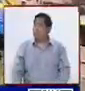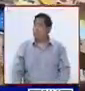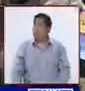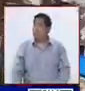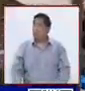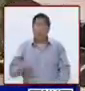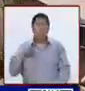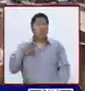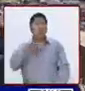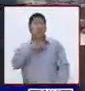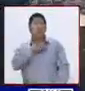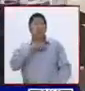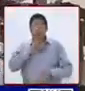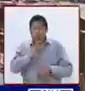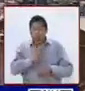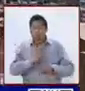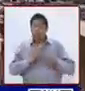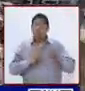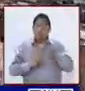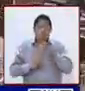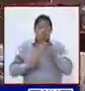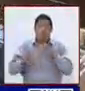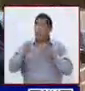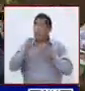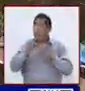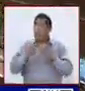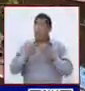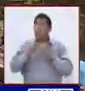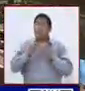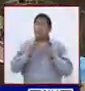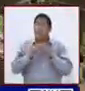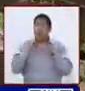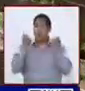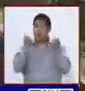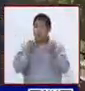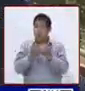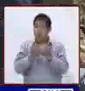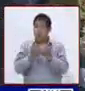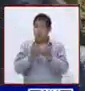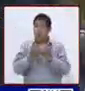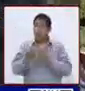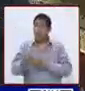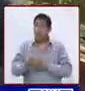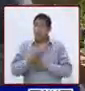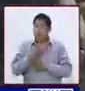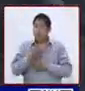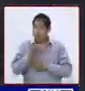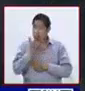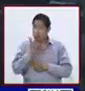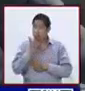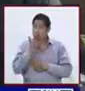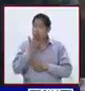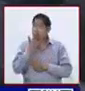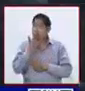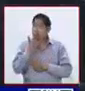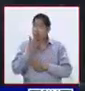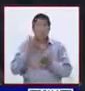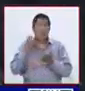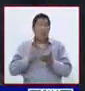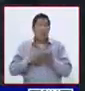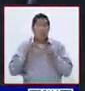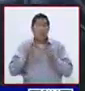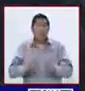Bueno, estamos subiendo hasta una asociación donde nos dijeron que, bueno, estas personas